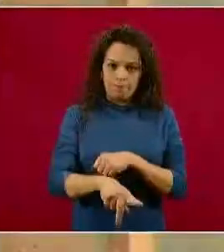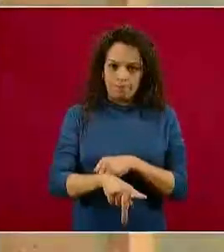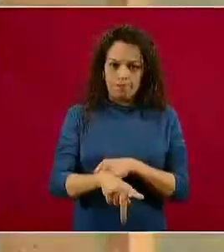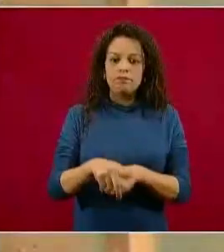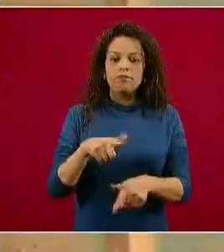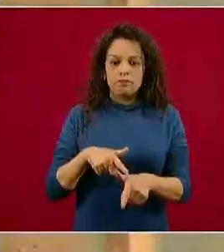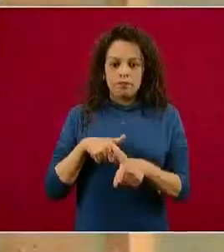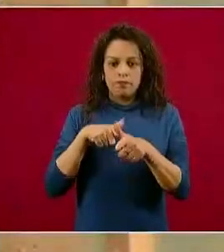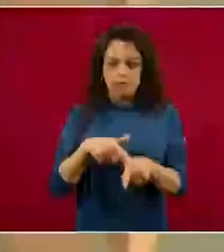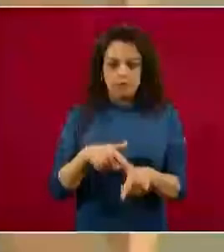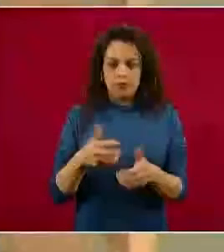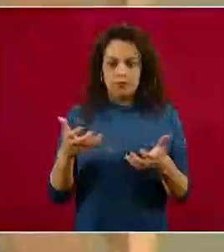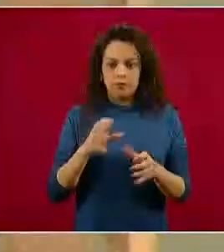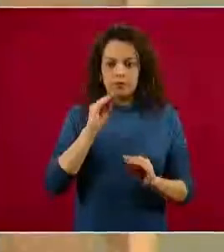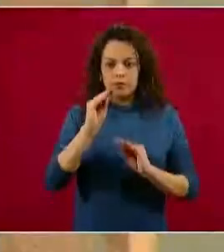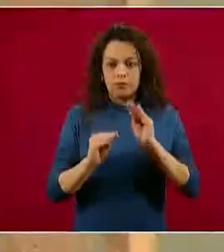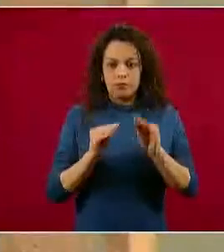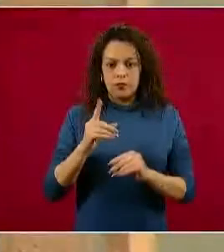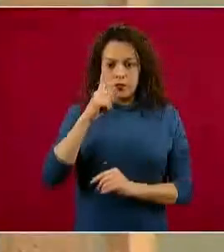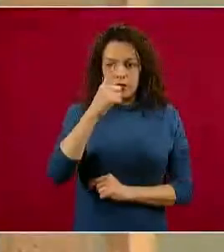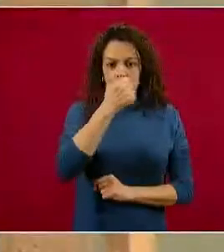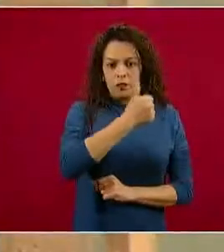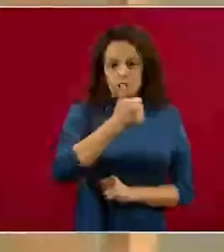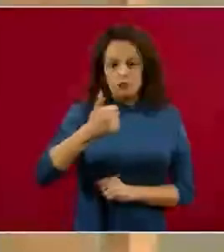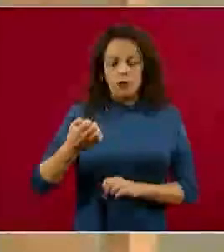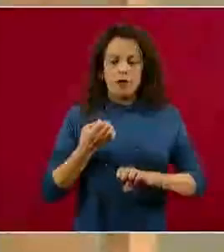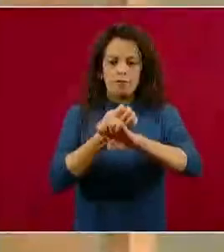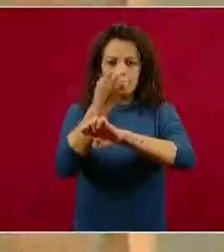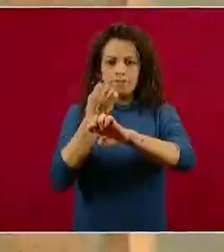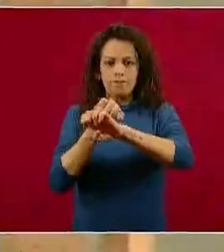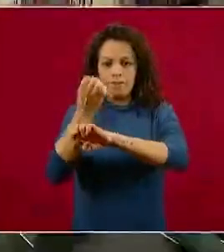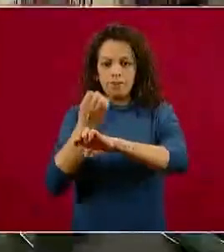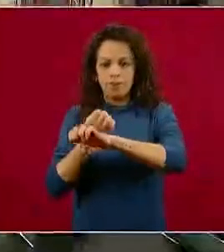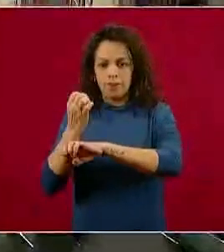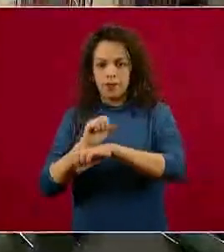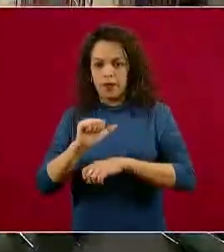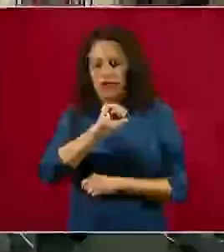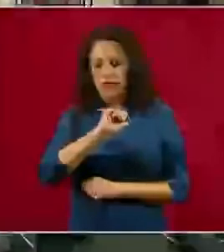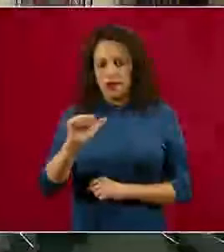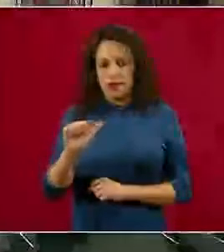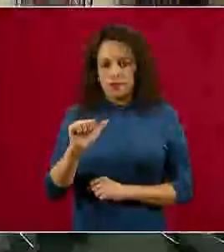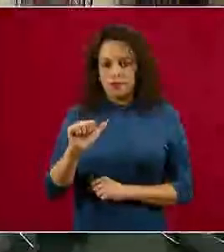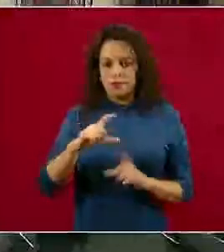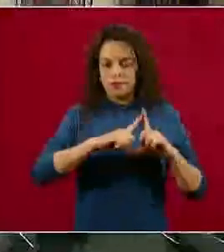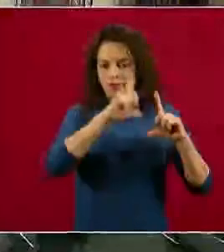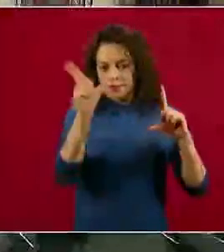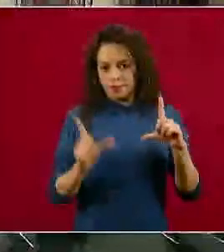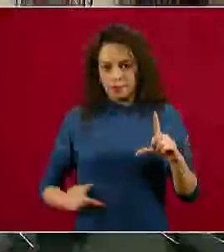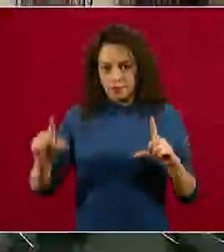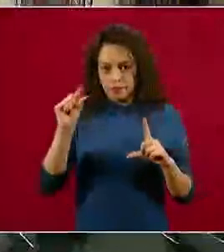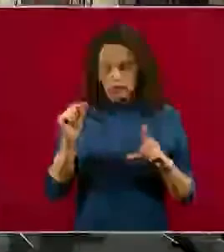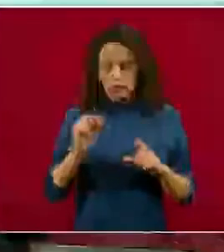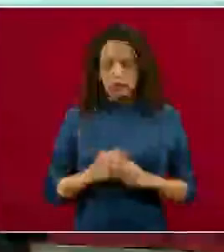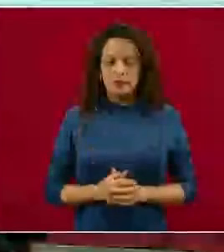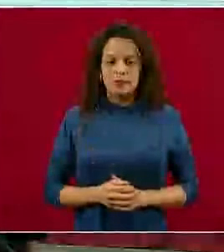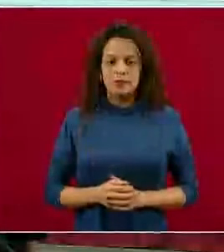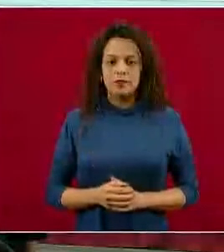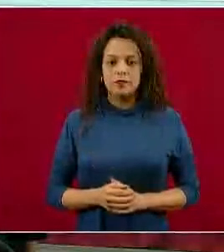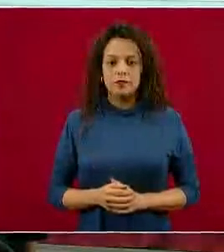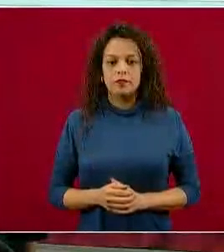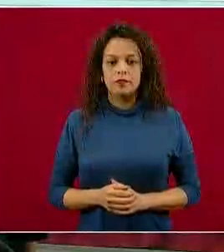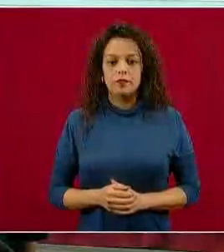continúan implementándose en cada una de las entidades federativas, en la medida que tanto la